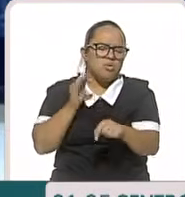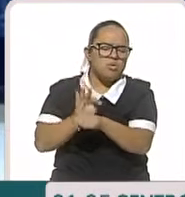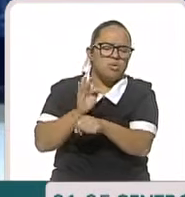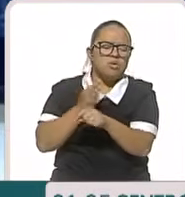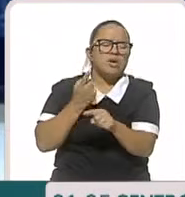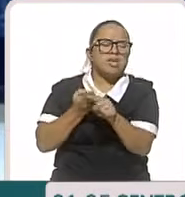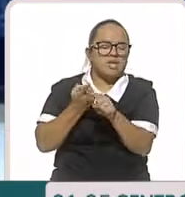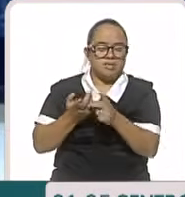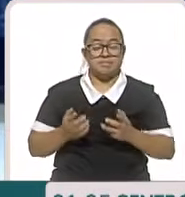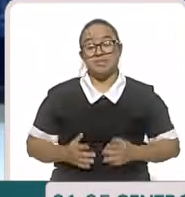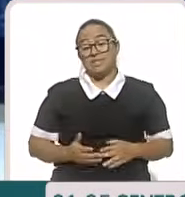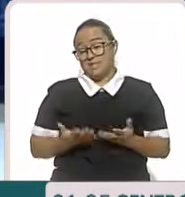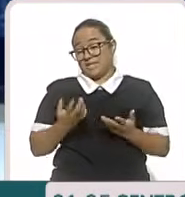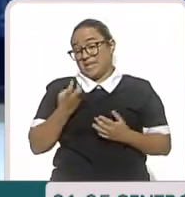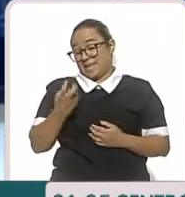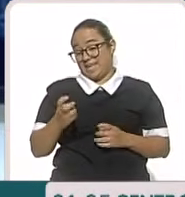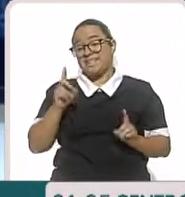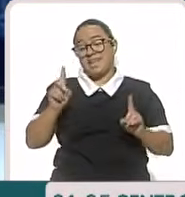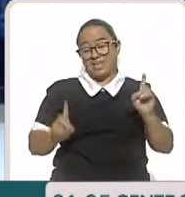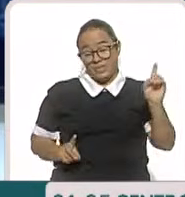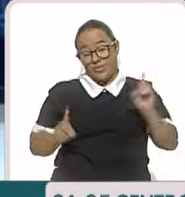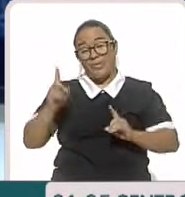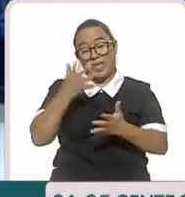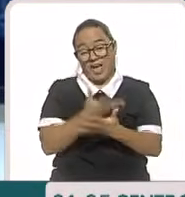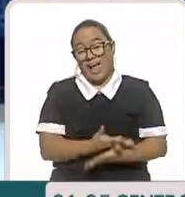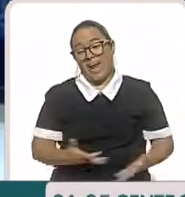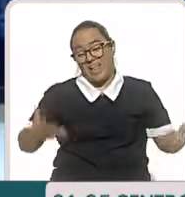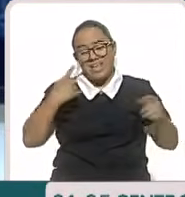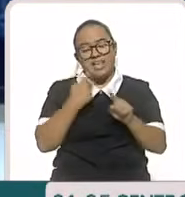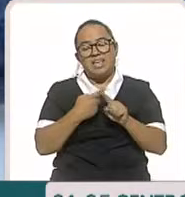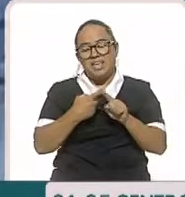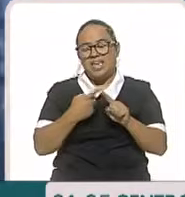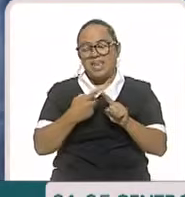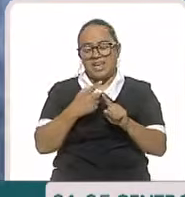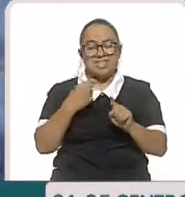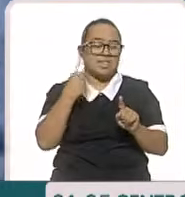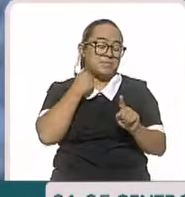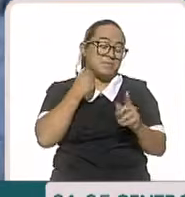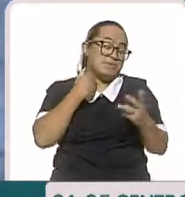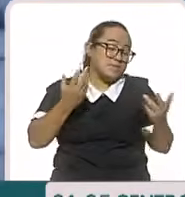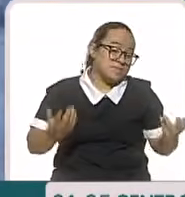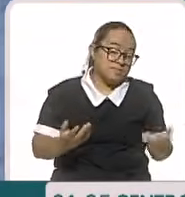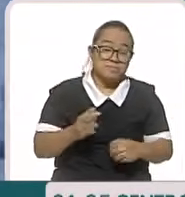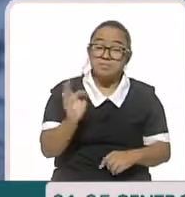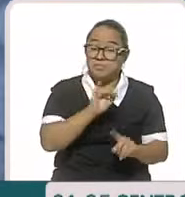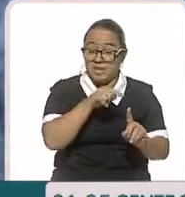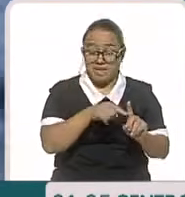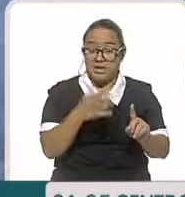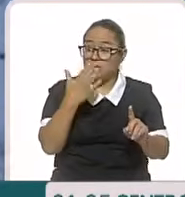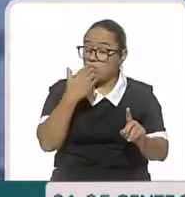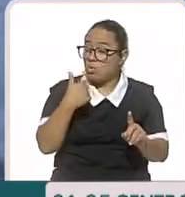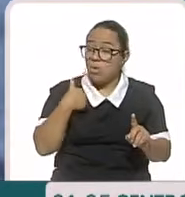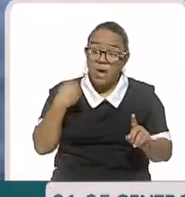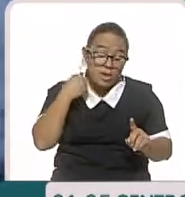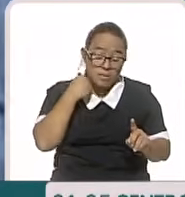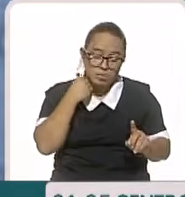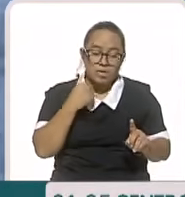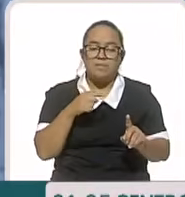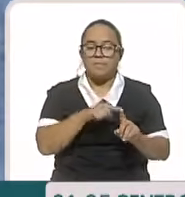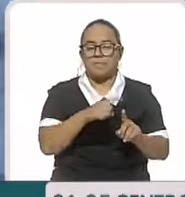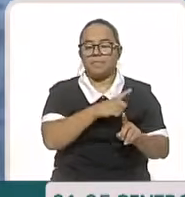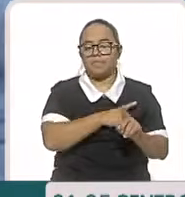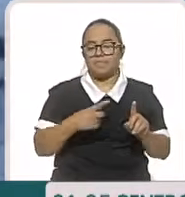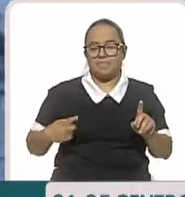es la gran pregunta, Luisa. ¿Quién va a ser su defensa? Si él dice que no tiene alguien que lo defienda, digamos, se le tiene que proporcionar